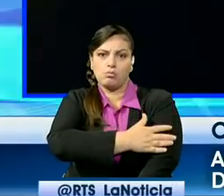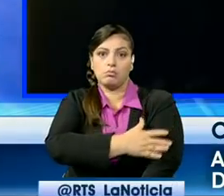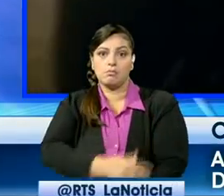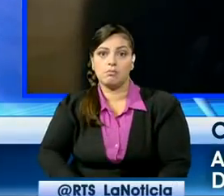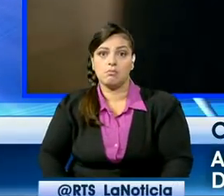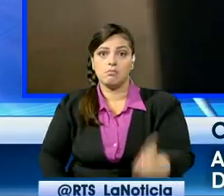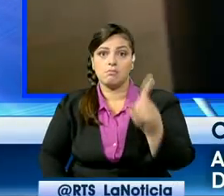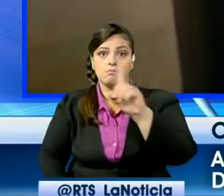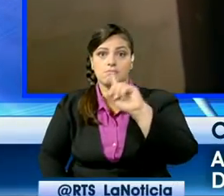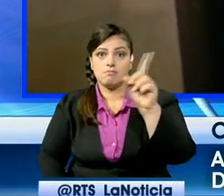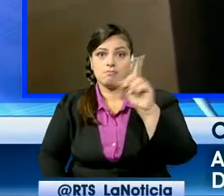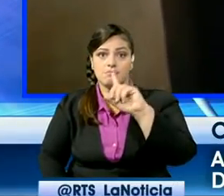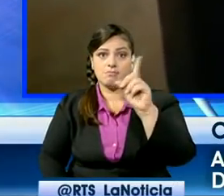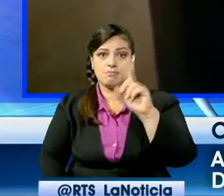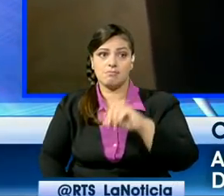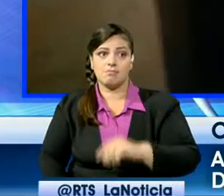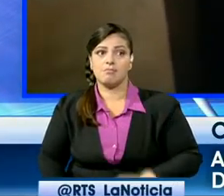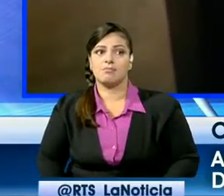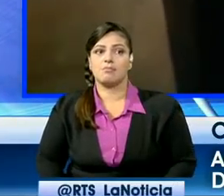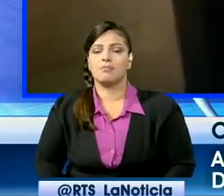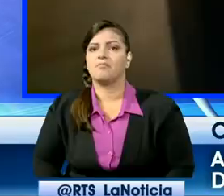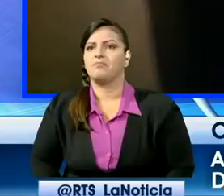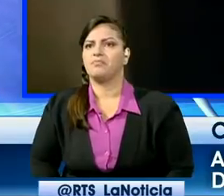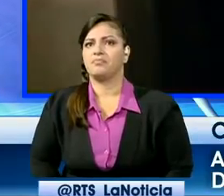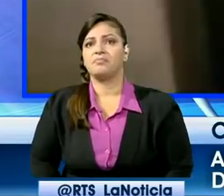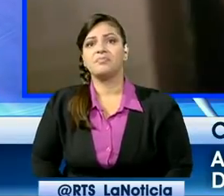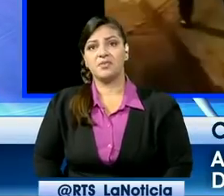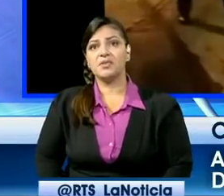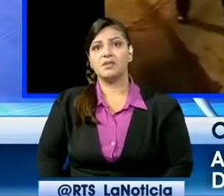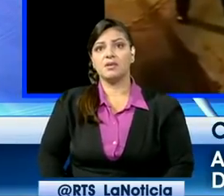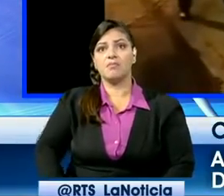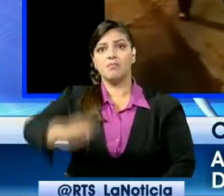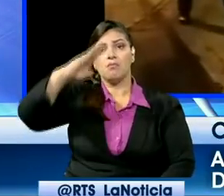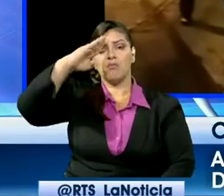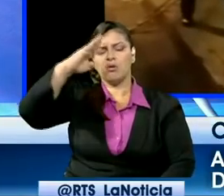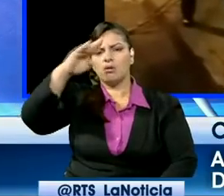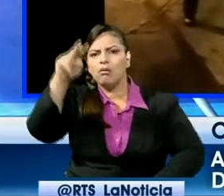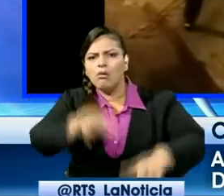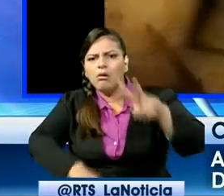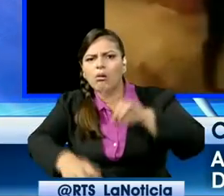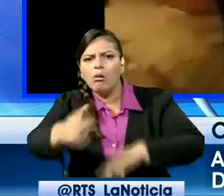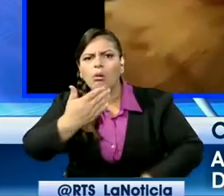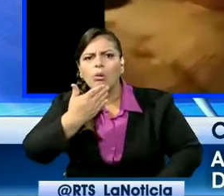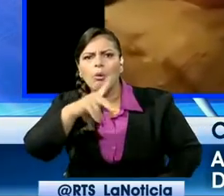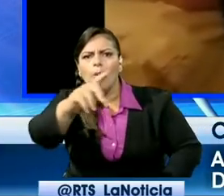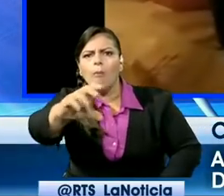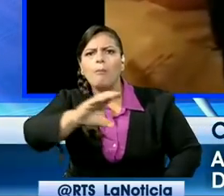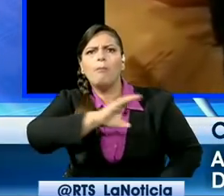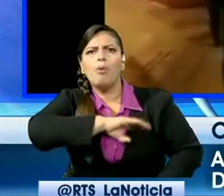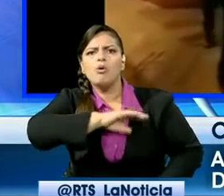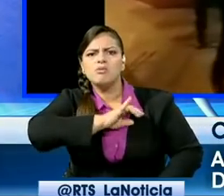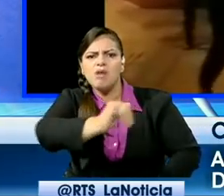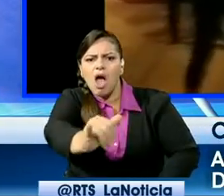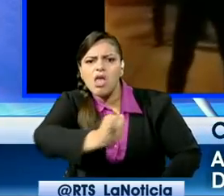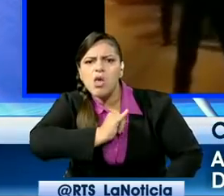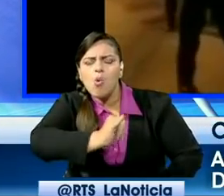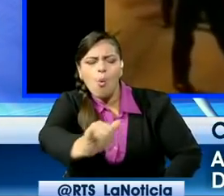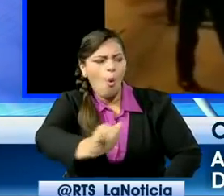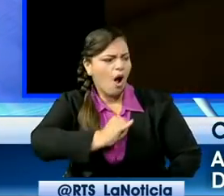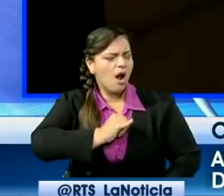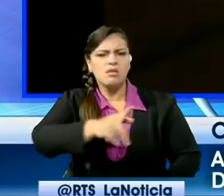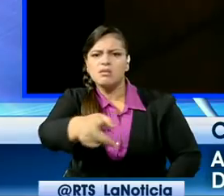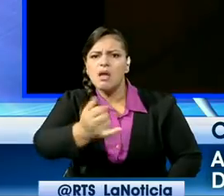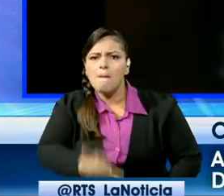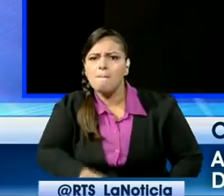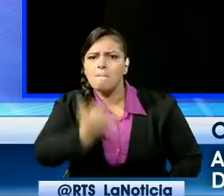no, aquí los ratas y ratoncitos los guardamos aquí, que no se vea nada de lo feo. No, la policía no siente temor, Adriana y amigos televidentes. Dice,